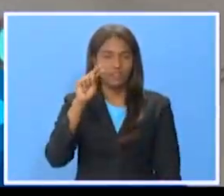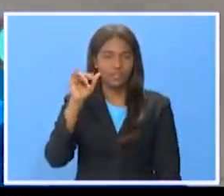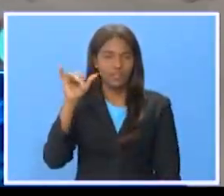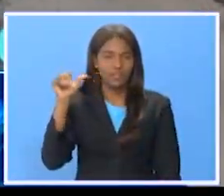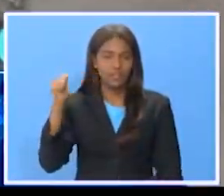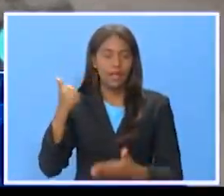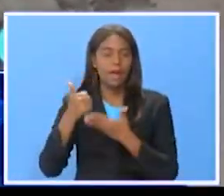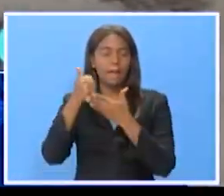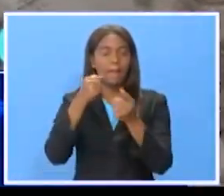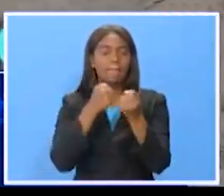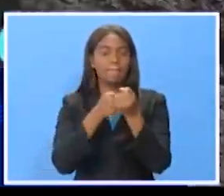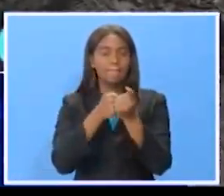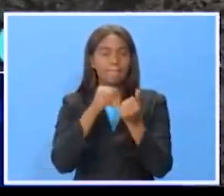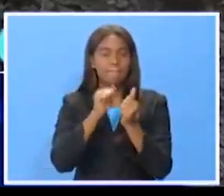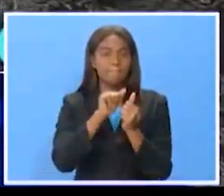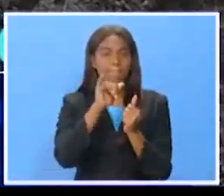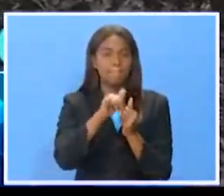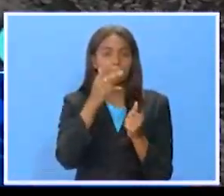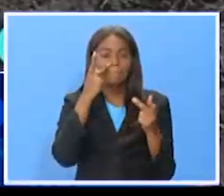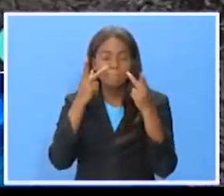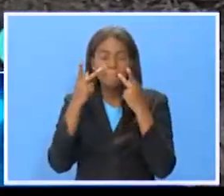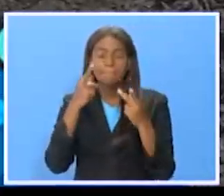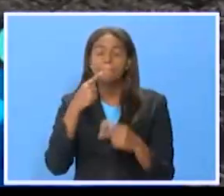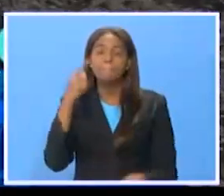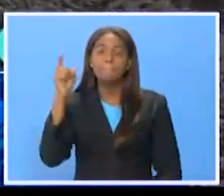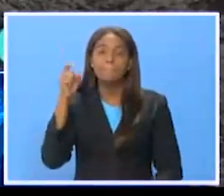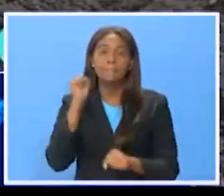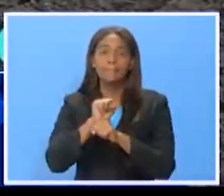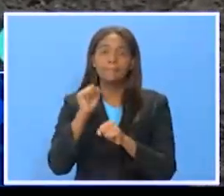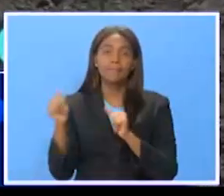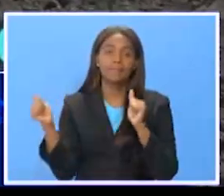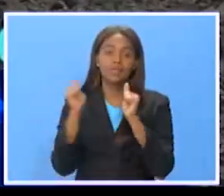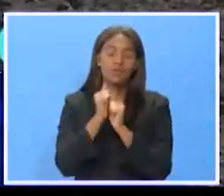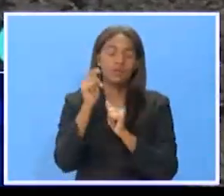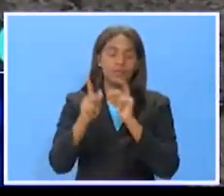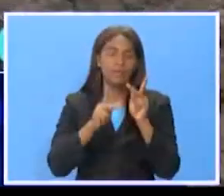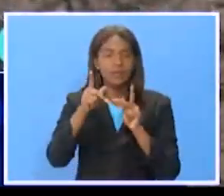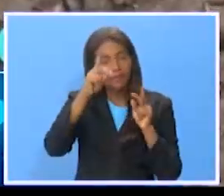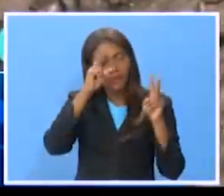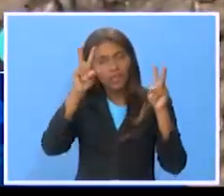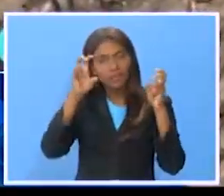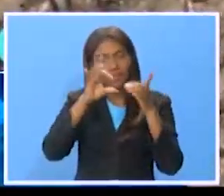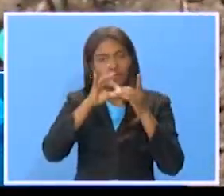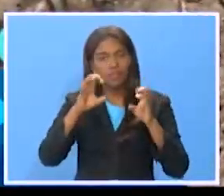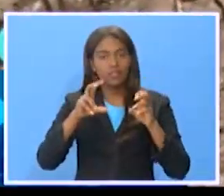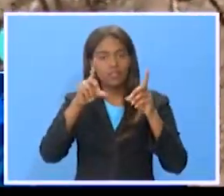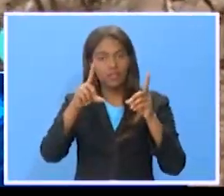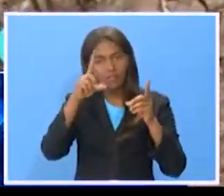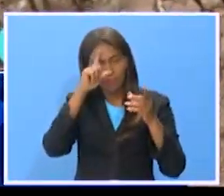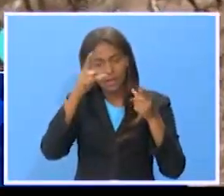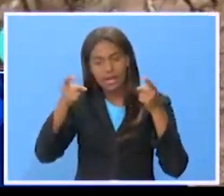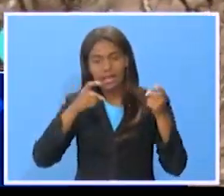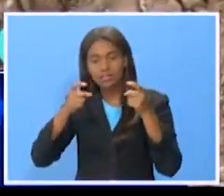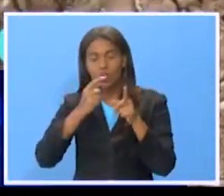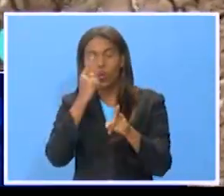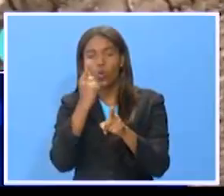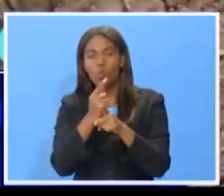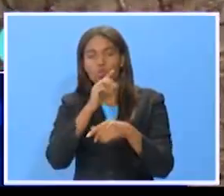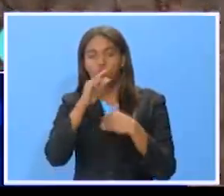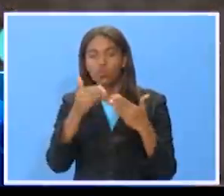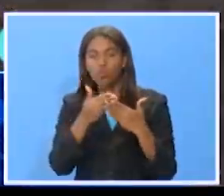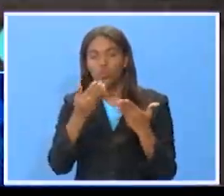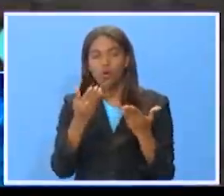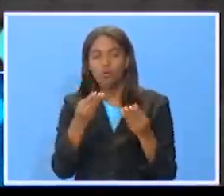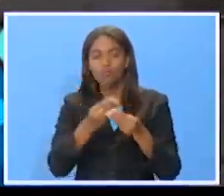apoyando la iniciativa del INDRI, identificó que es necesario trabajar con la población por el tema de la educación sobre la gestión adecuada de los residuos